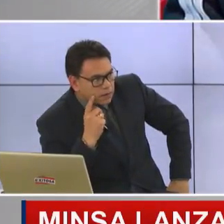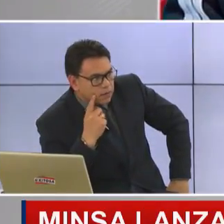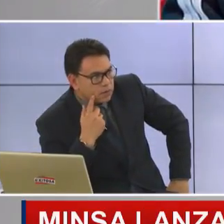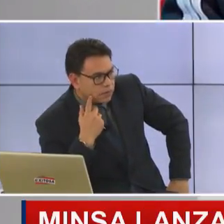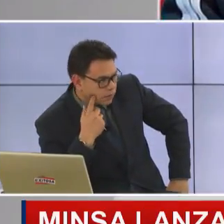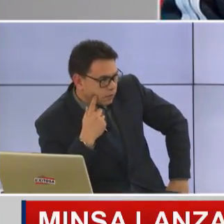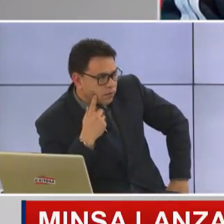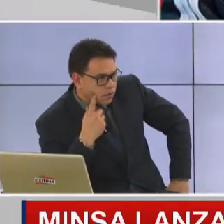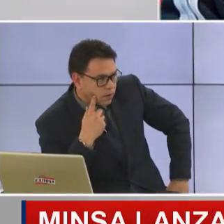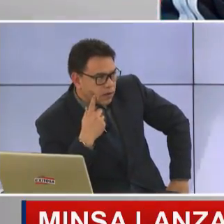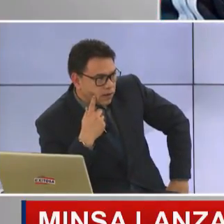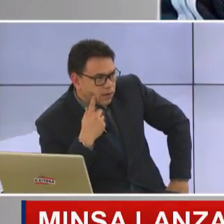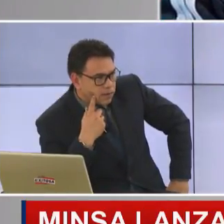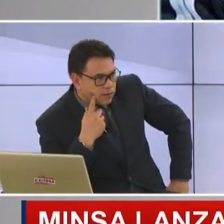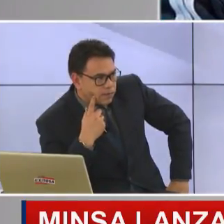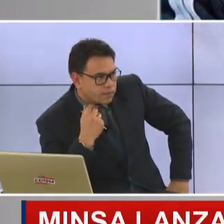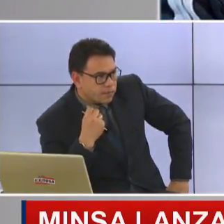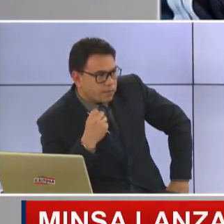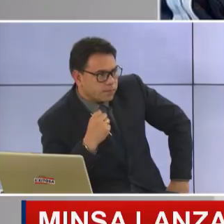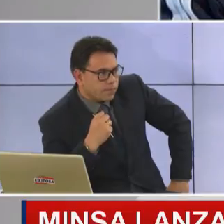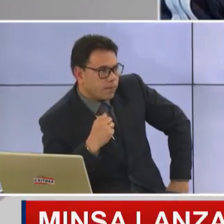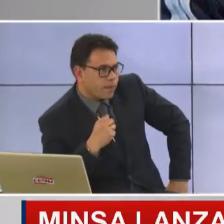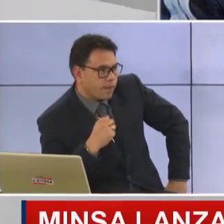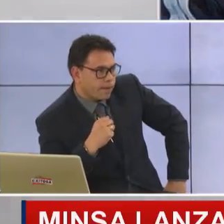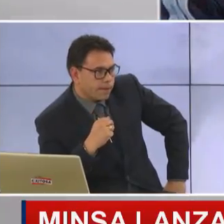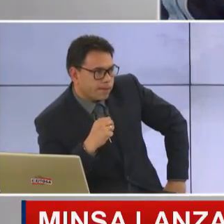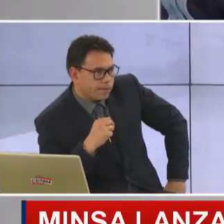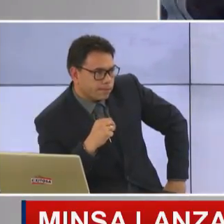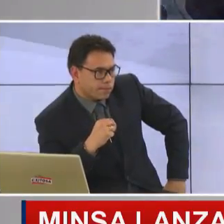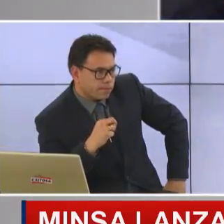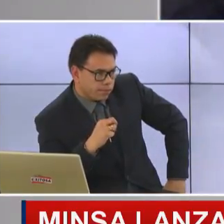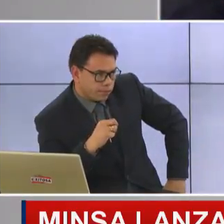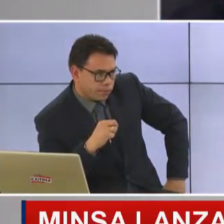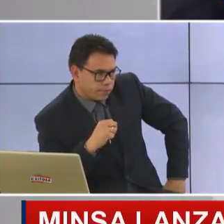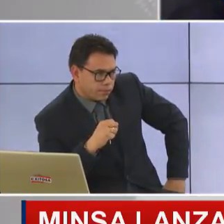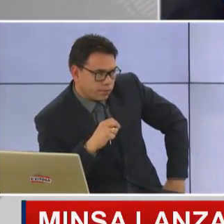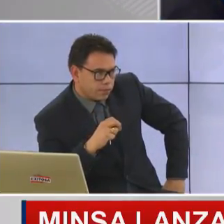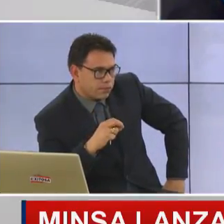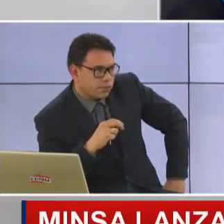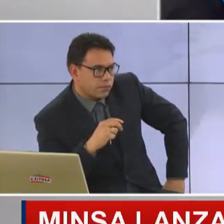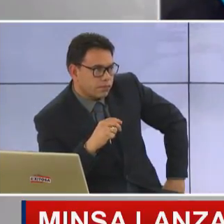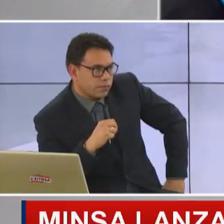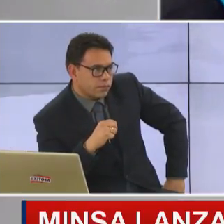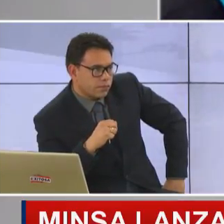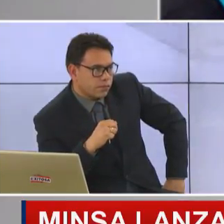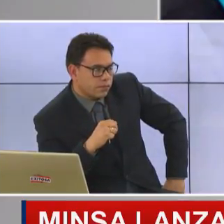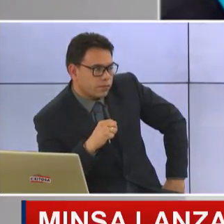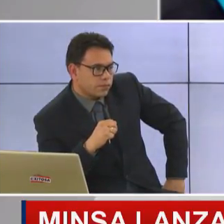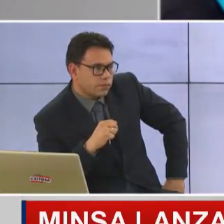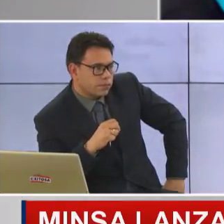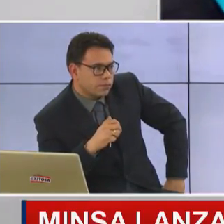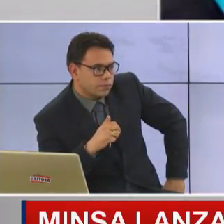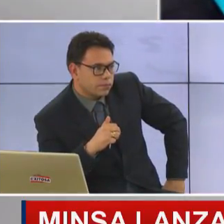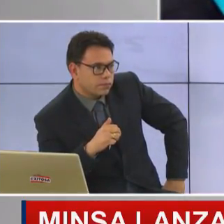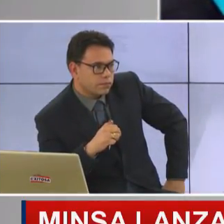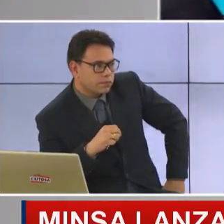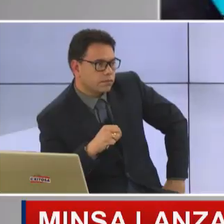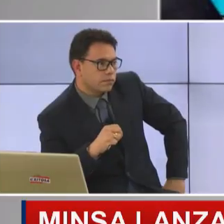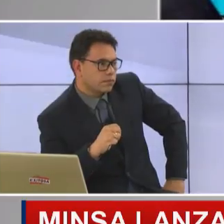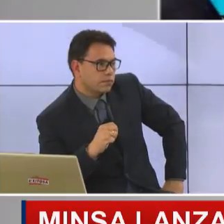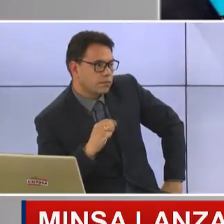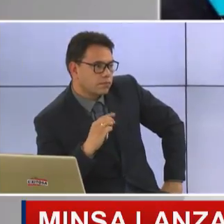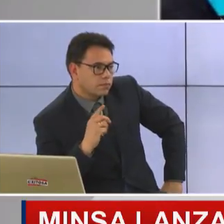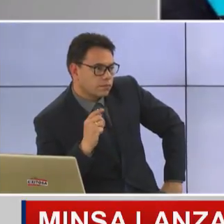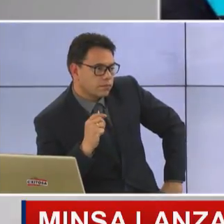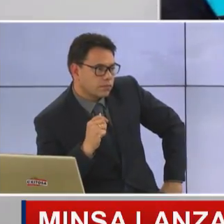Yeah. El punto exacto donde va a estar esta jornada es completamente gratuito. Estamos invitando a toda la familia. Va a